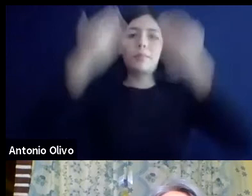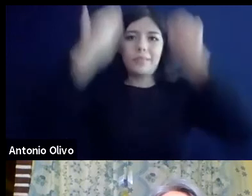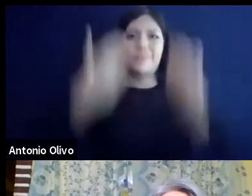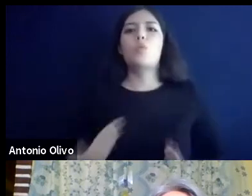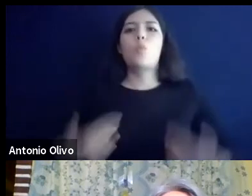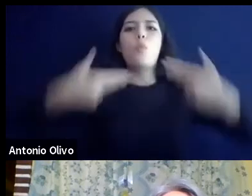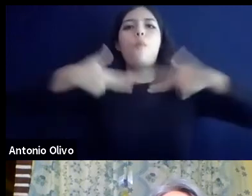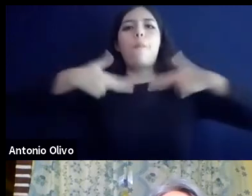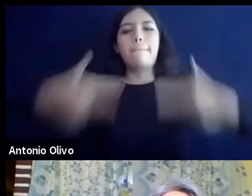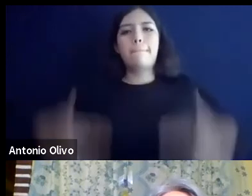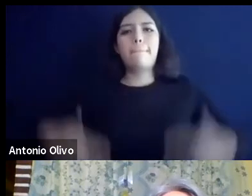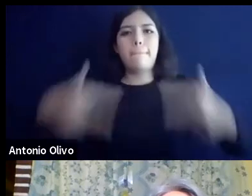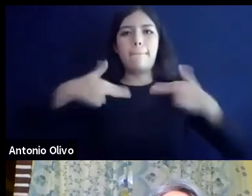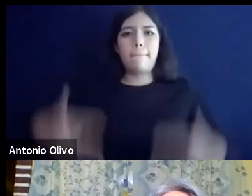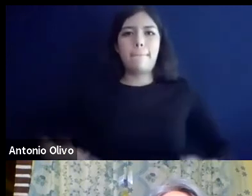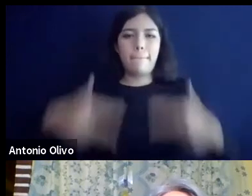tienen